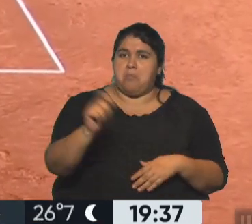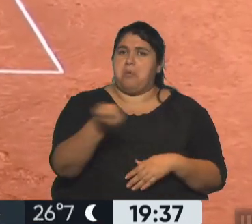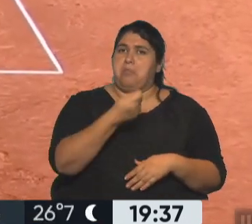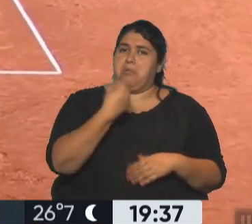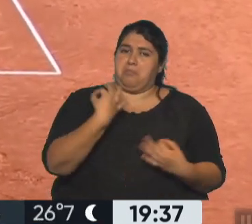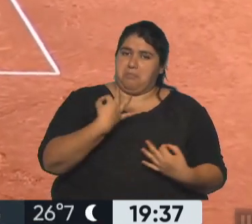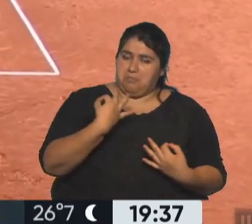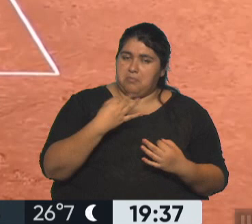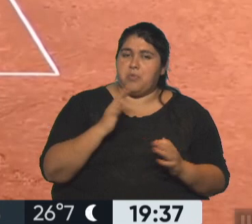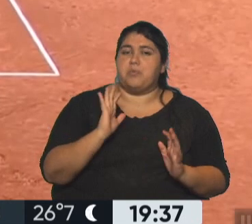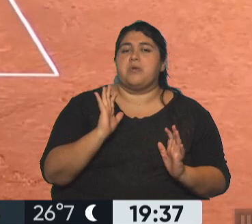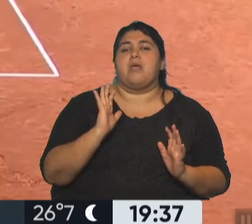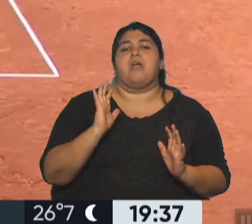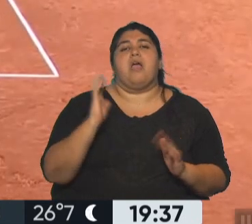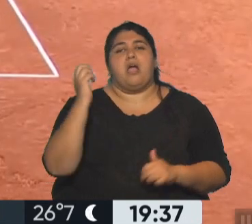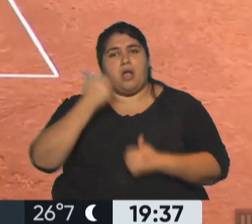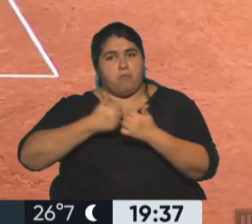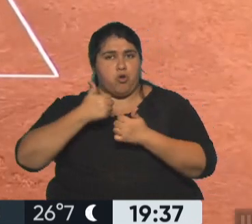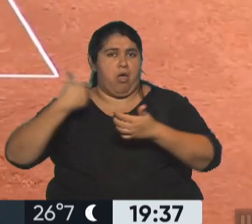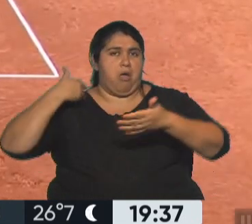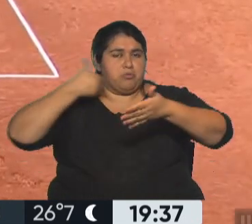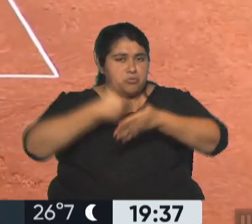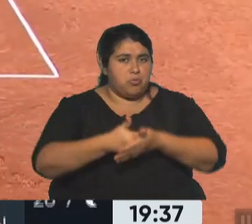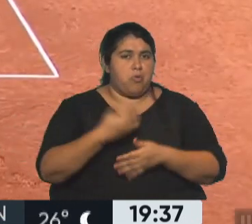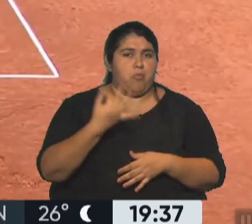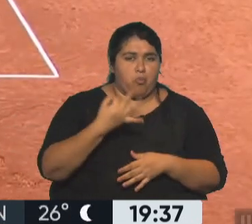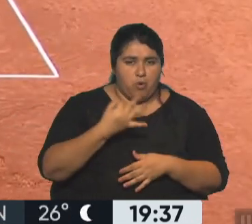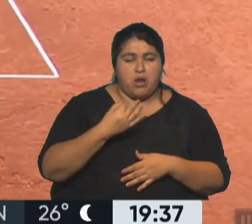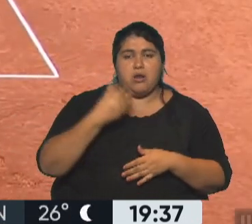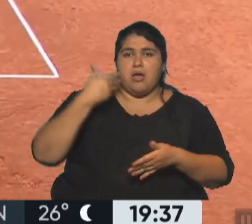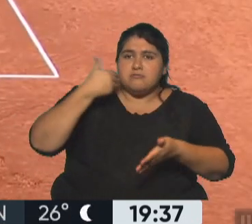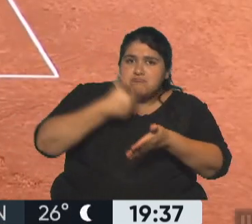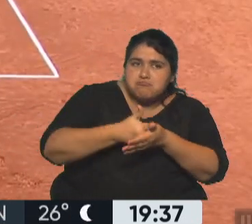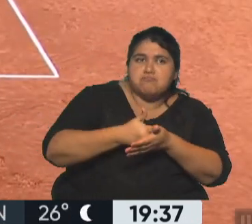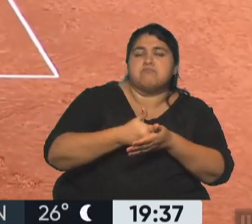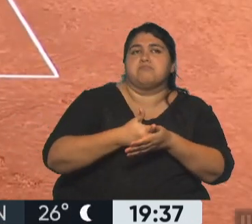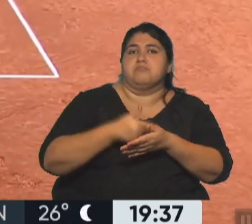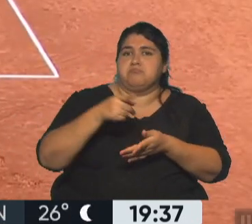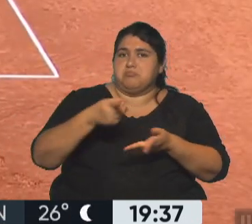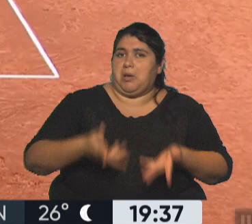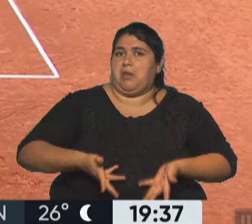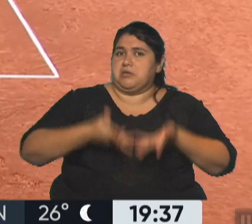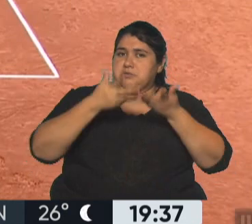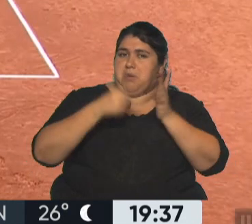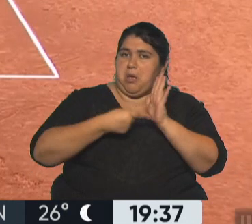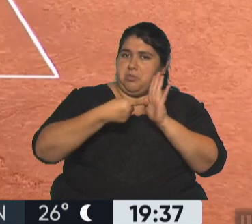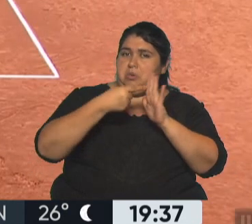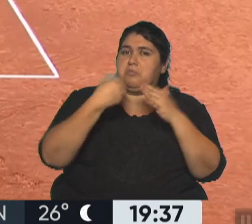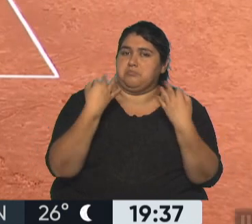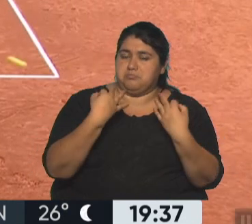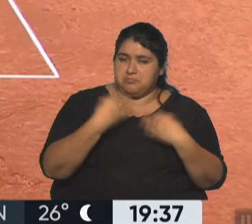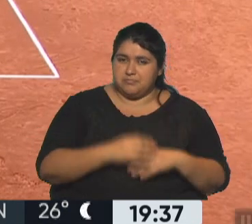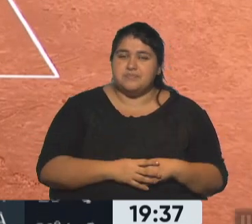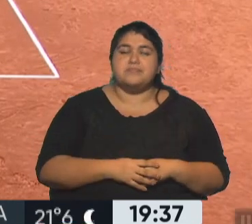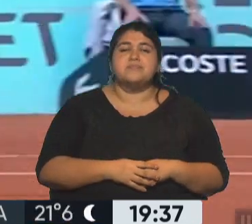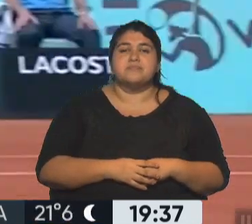¿no?, y vueltas. El estar peleando campeonatos, como bien decías también, llegar a instancias decisivas también genera un crecimiento en el ranking. Obvio, un momento en que el